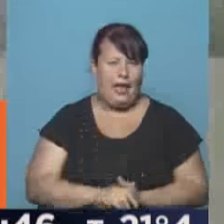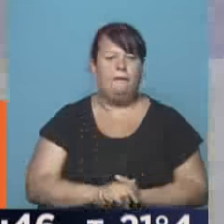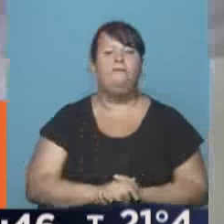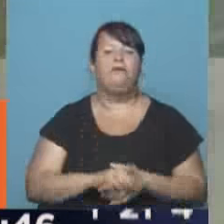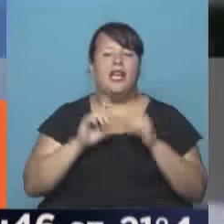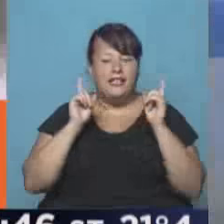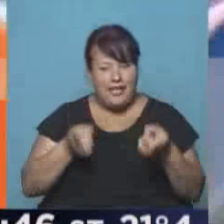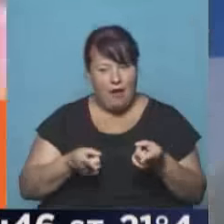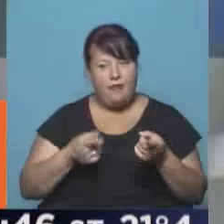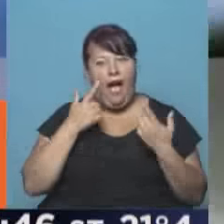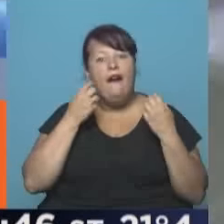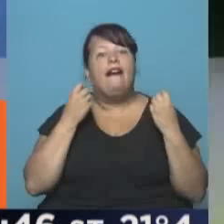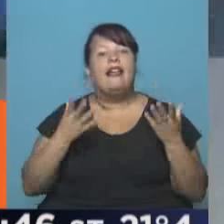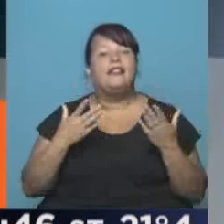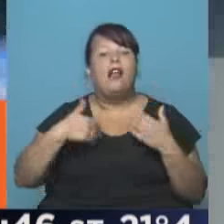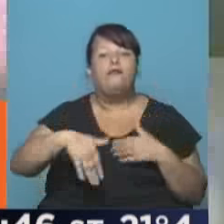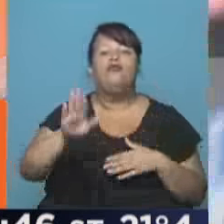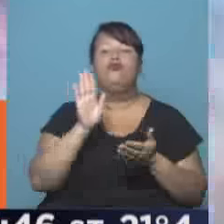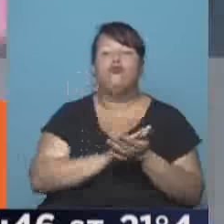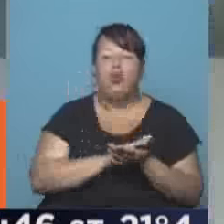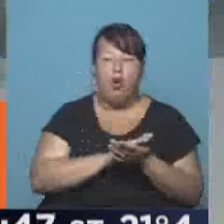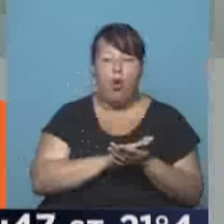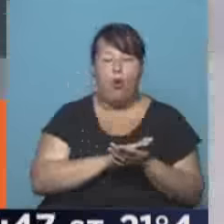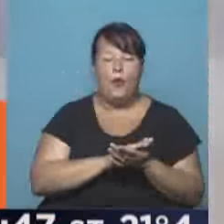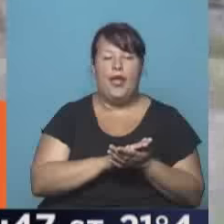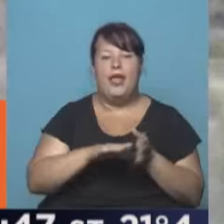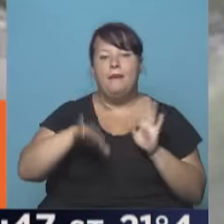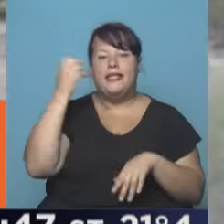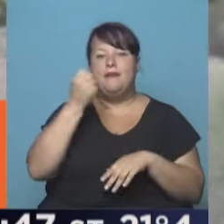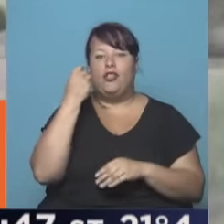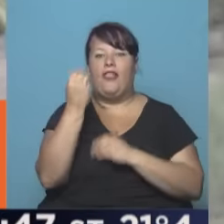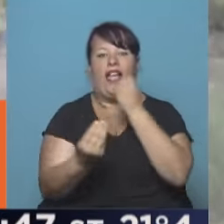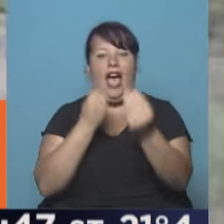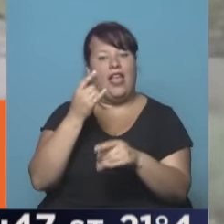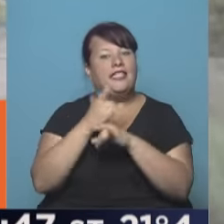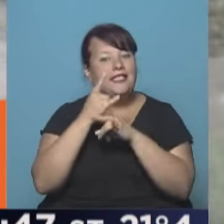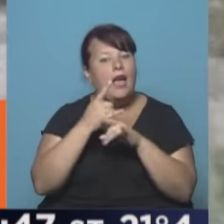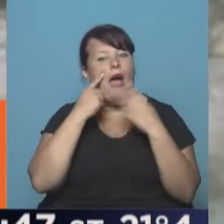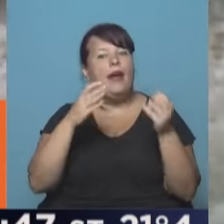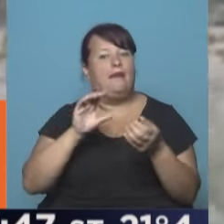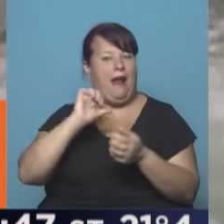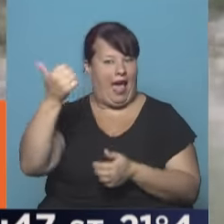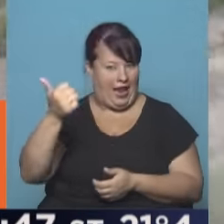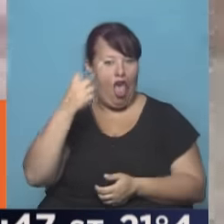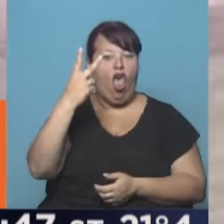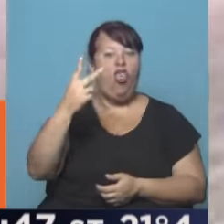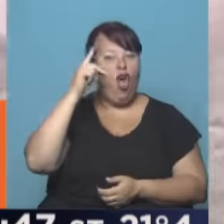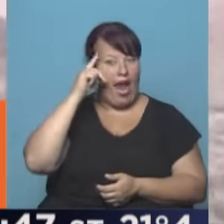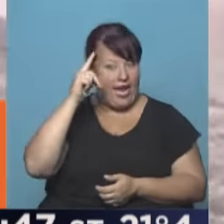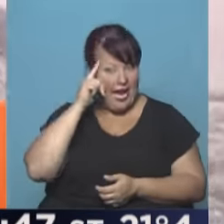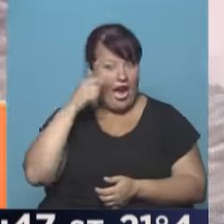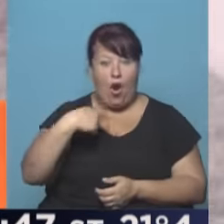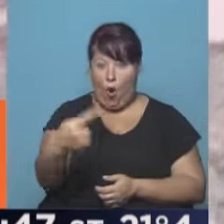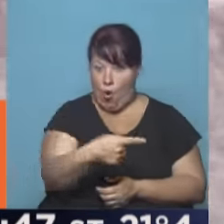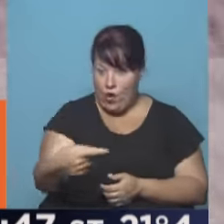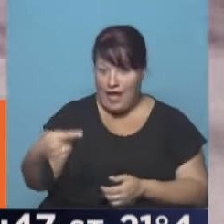que hay además mucha expectativa por lo que pueda llegar a suceder con los principales candidatos siempre a quedarse con el título. El 2 de enero entonces, dentro de